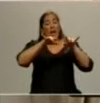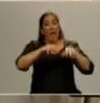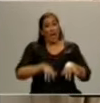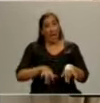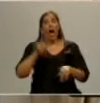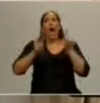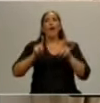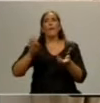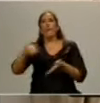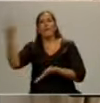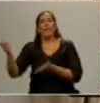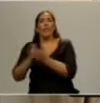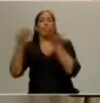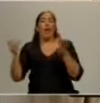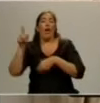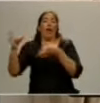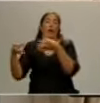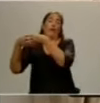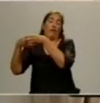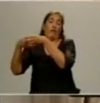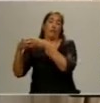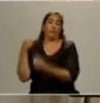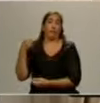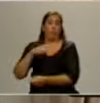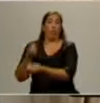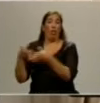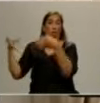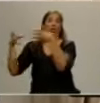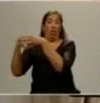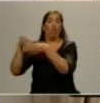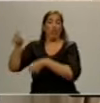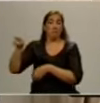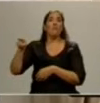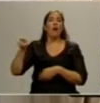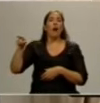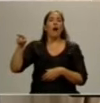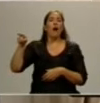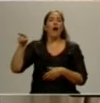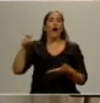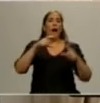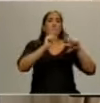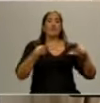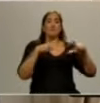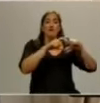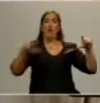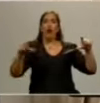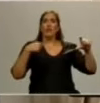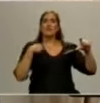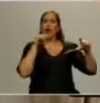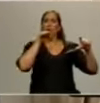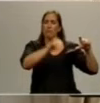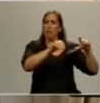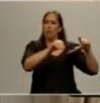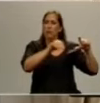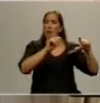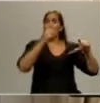algunos diarios del monopolio, el monopolio concretamente hizo, omitió el párrafo donde yo pongo ya en